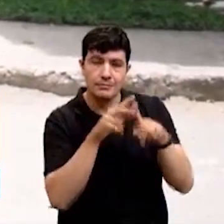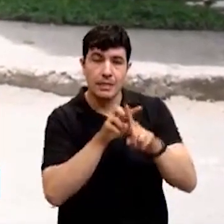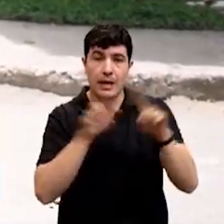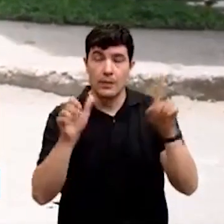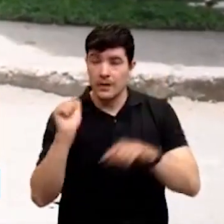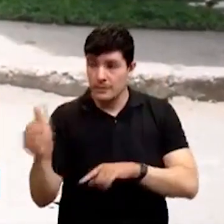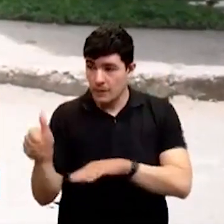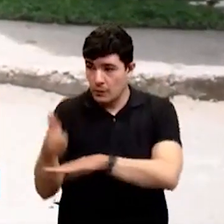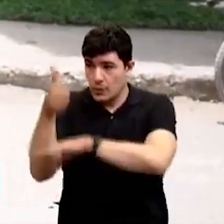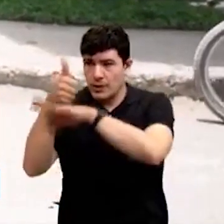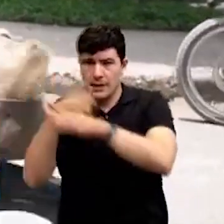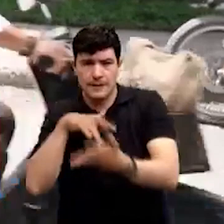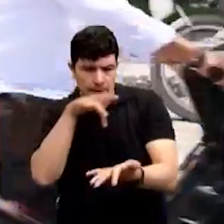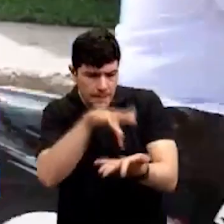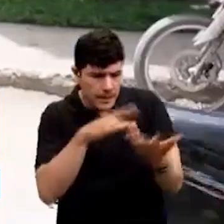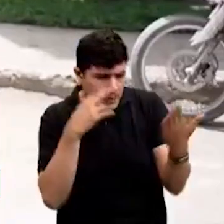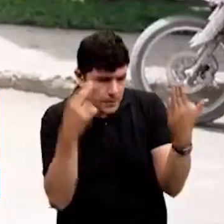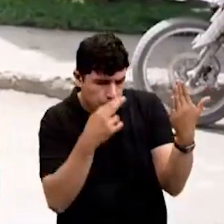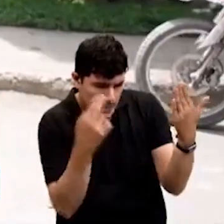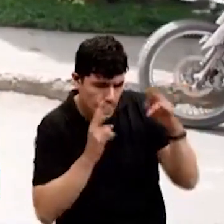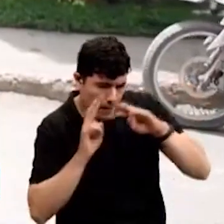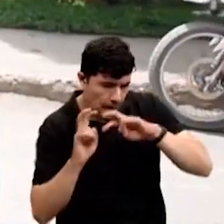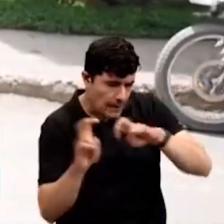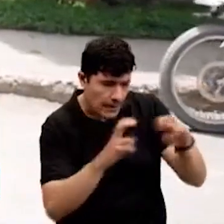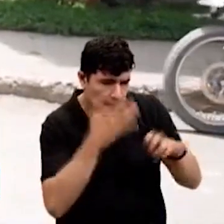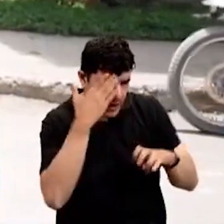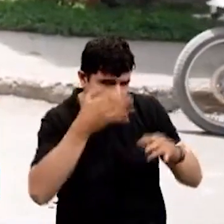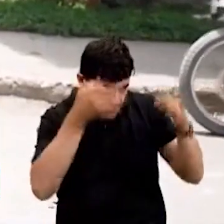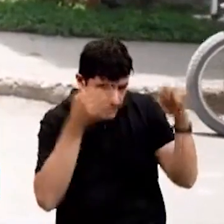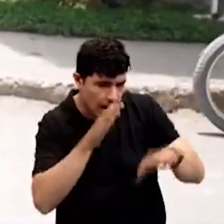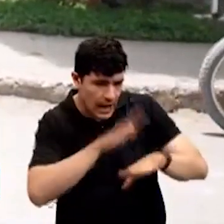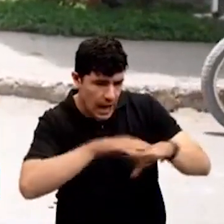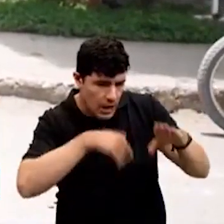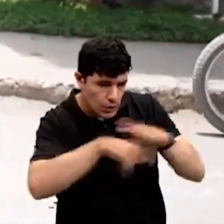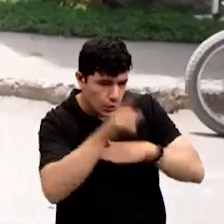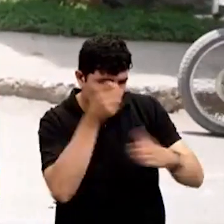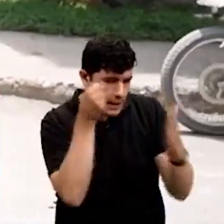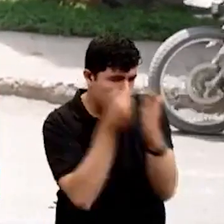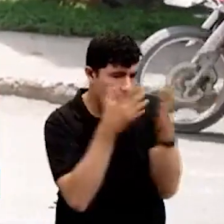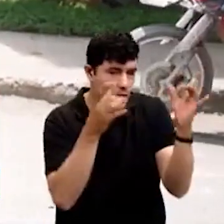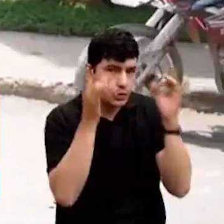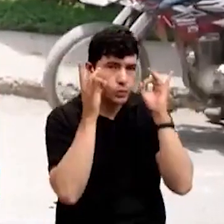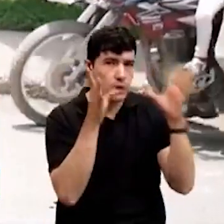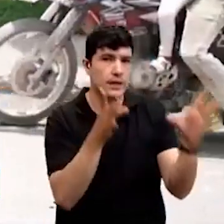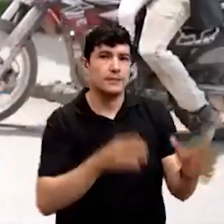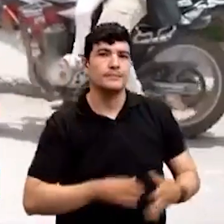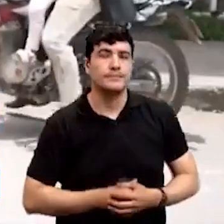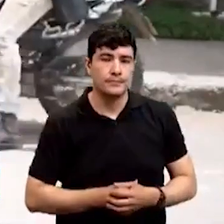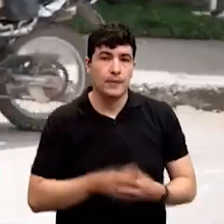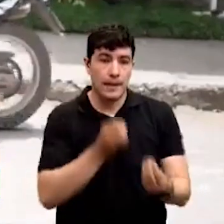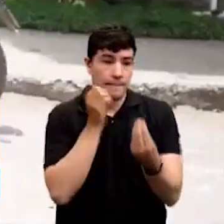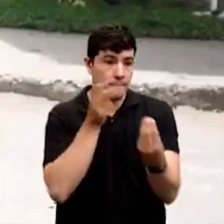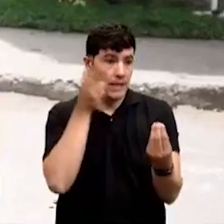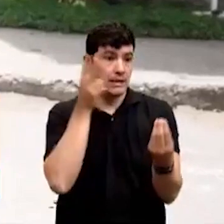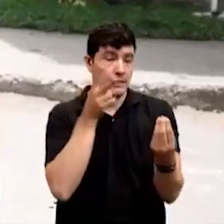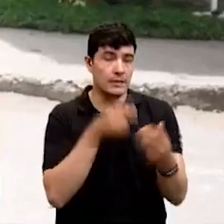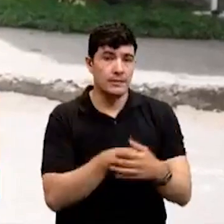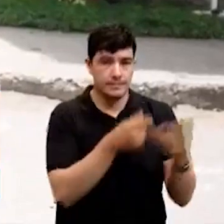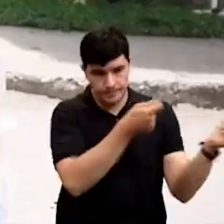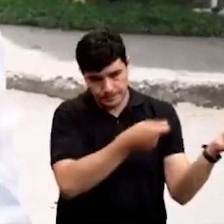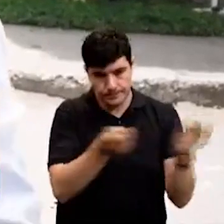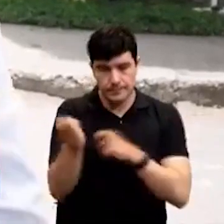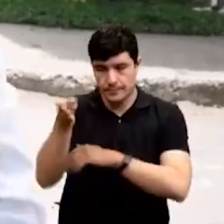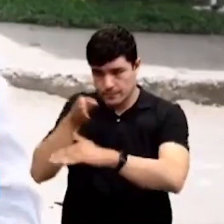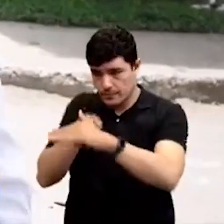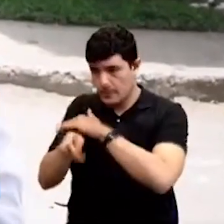las autoridades las encargadas de establecer los hechos que causaron este siniestro. Las víctimas fueron traídas hasta